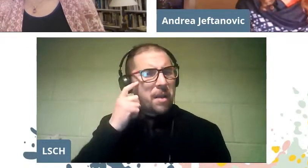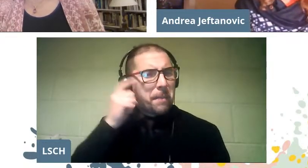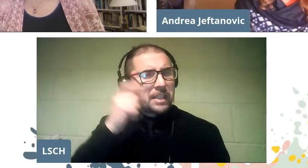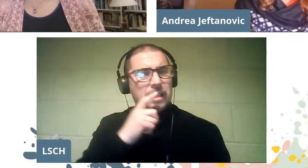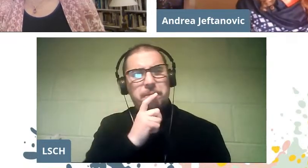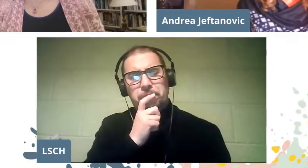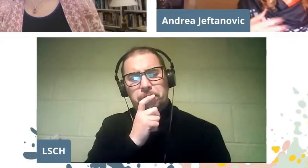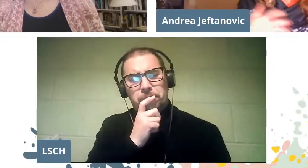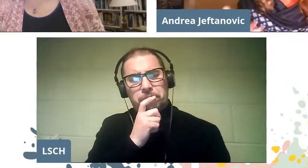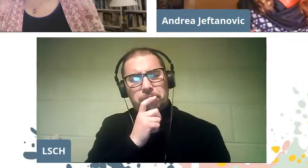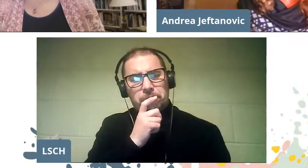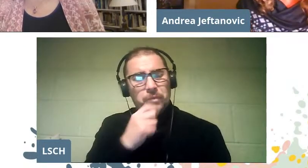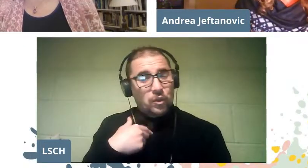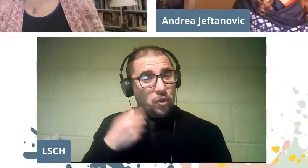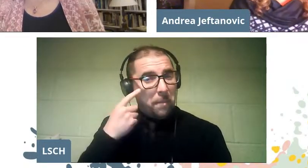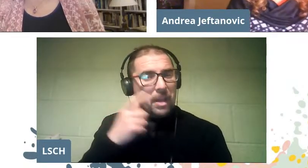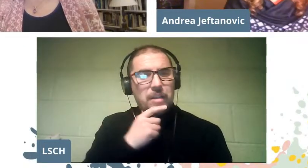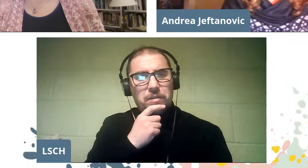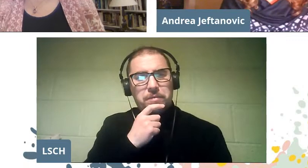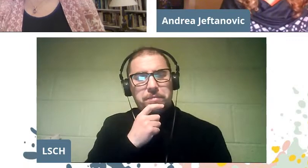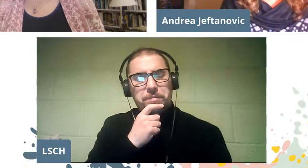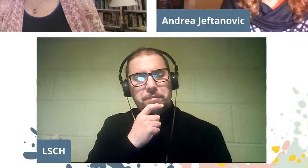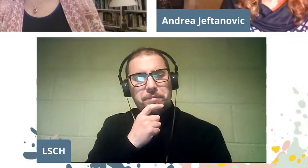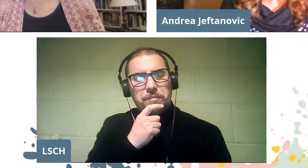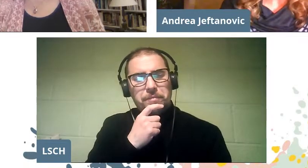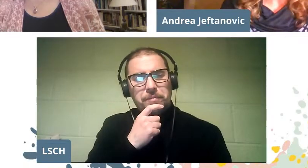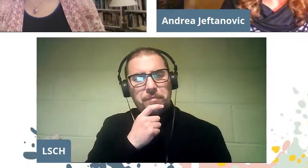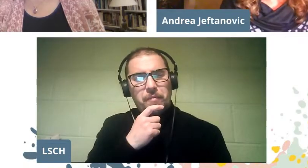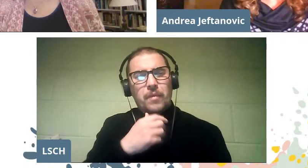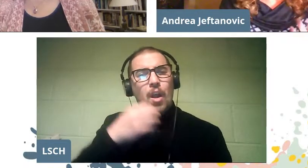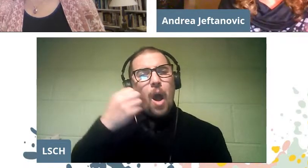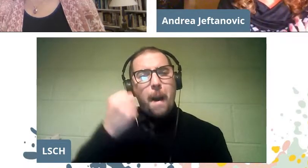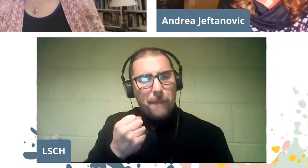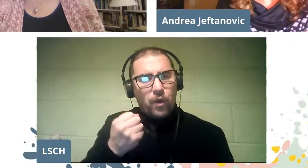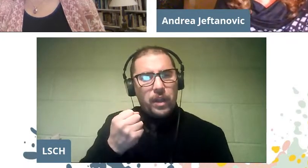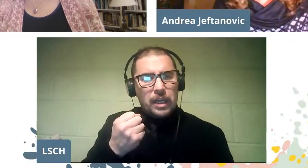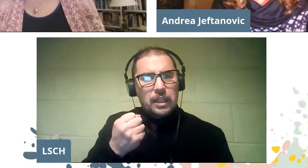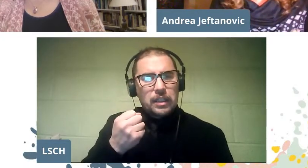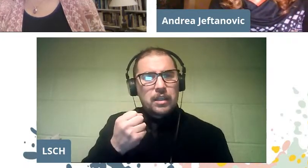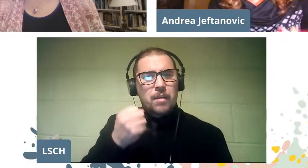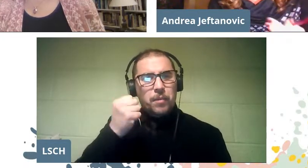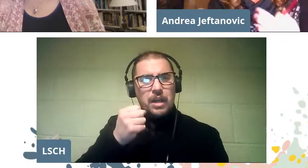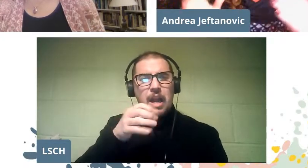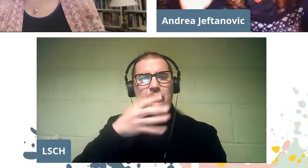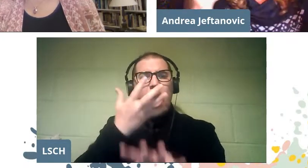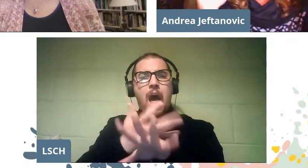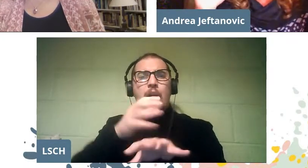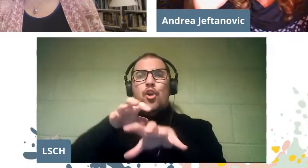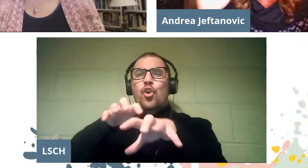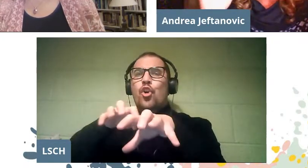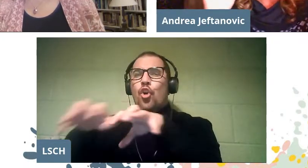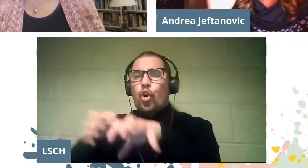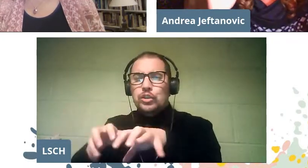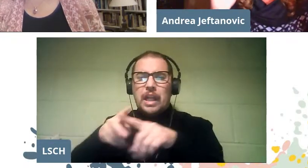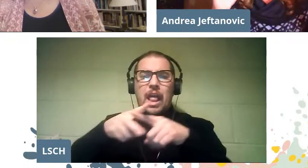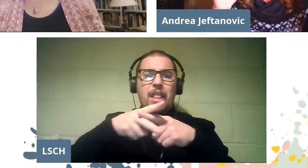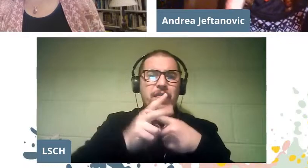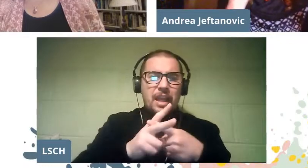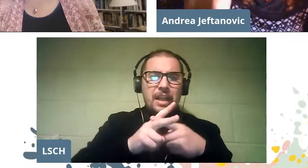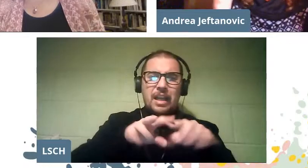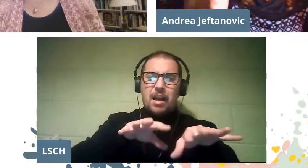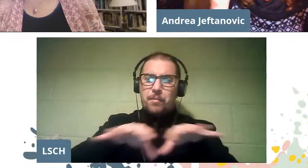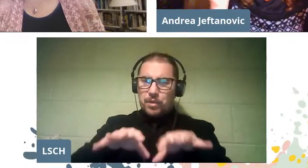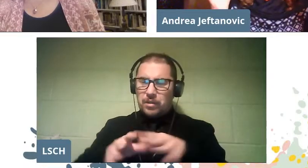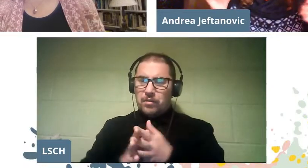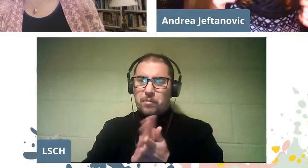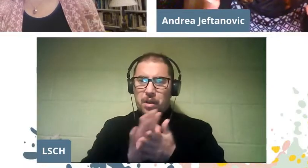modos, yo misma la he experimentado, es la posibilidad de tener dispositivos. O sea, ese mapita que yo les mostré en el 97